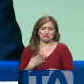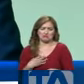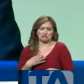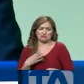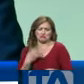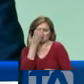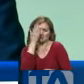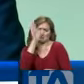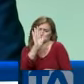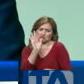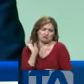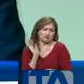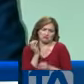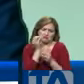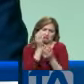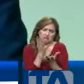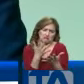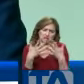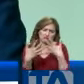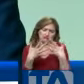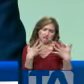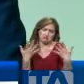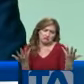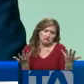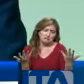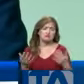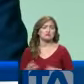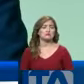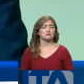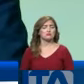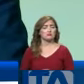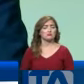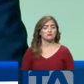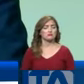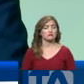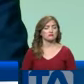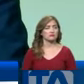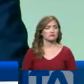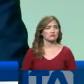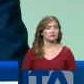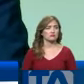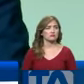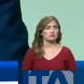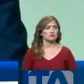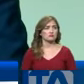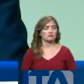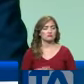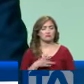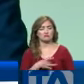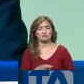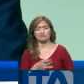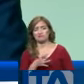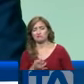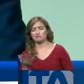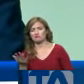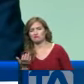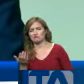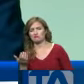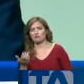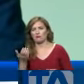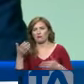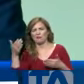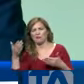corresponde porque es un gesto de transparencia lo que si hacemos un llamado a que nos preste un hecho doloroso como este a la